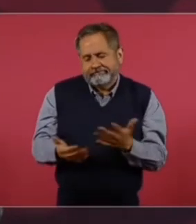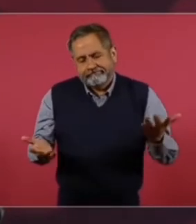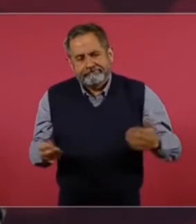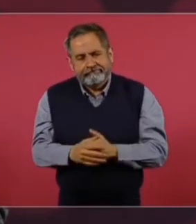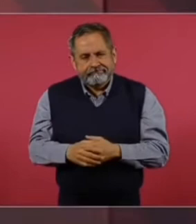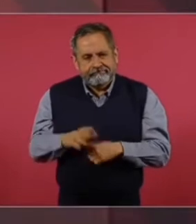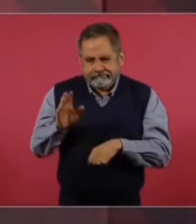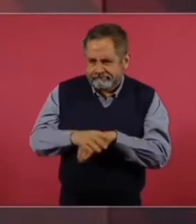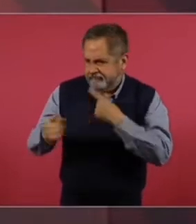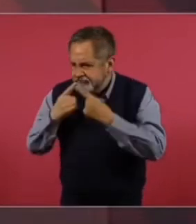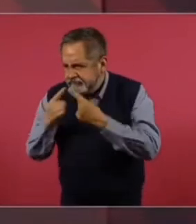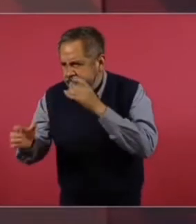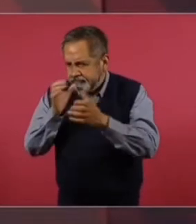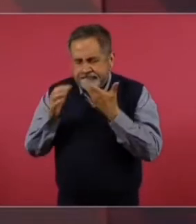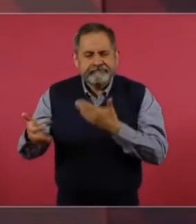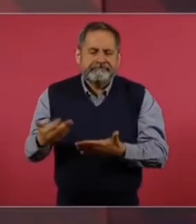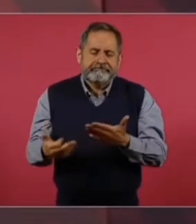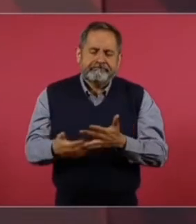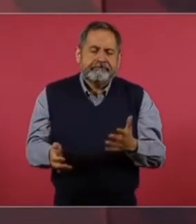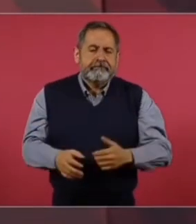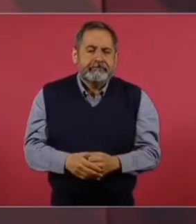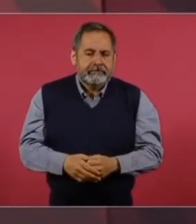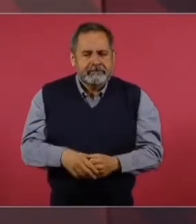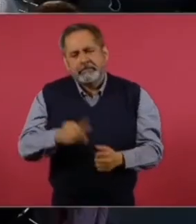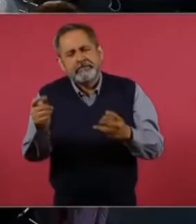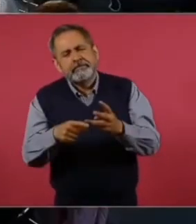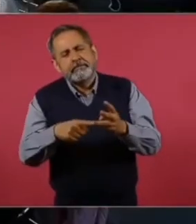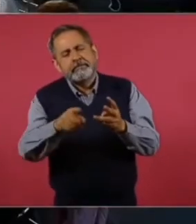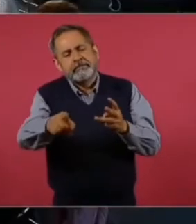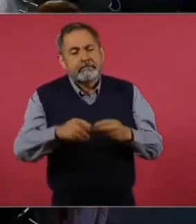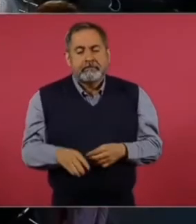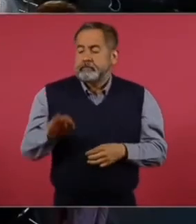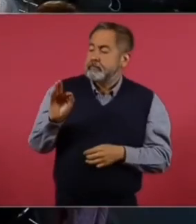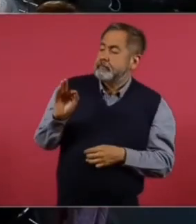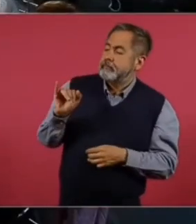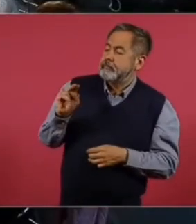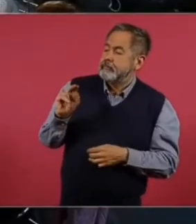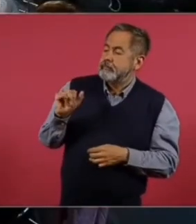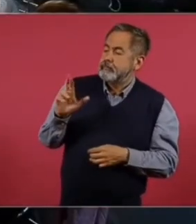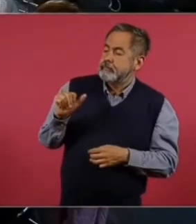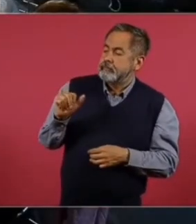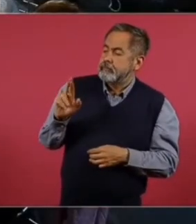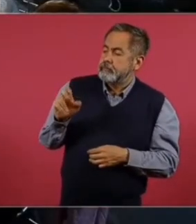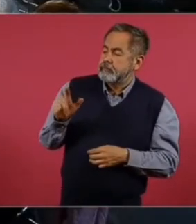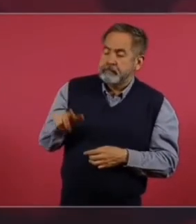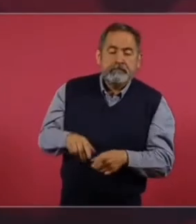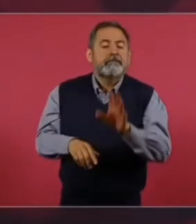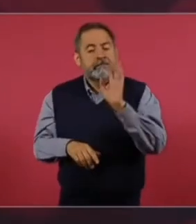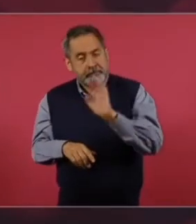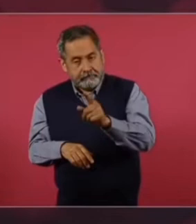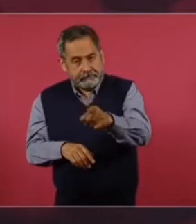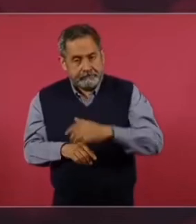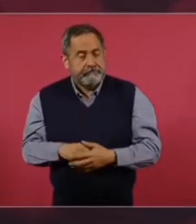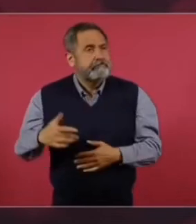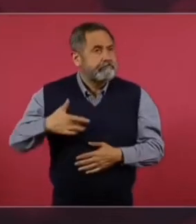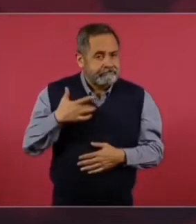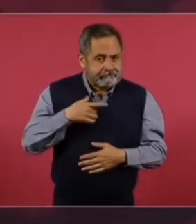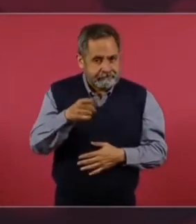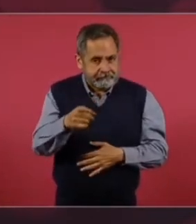más diálogo. ¿Qué otro tema? Financiera Rural. Ah, ahí yo siento